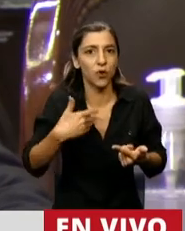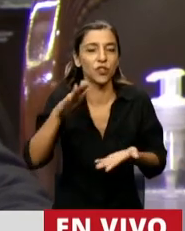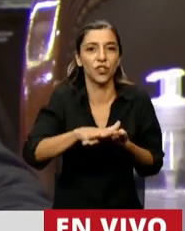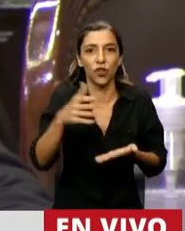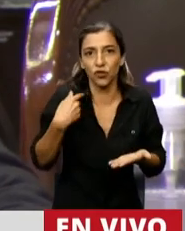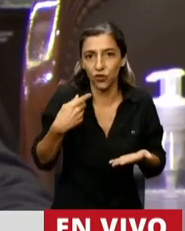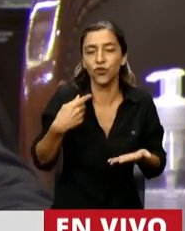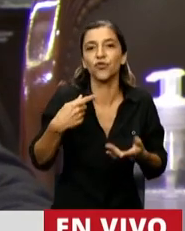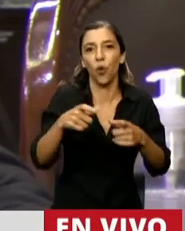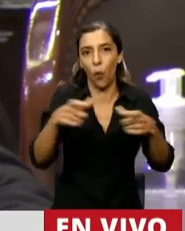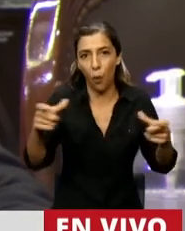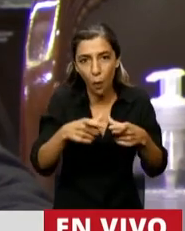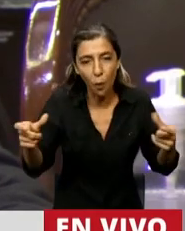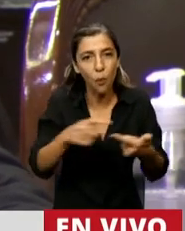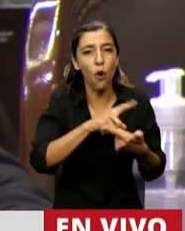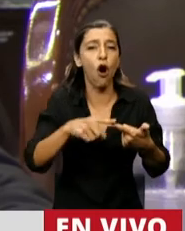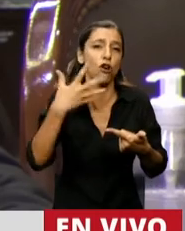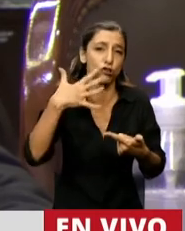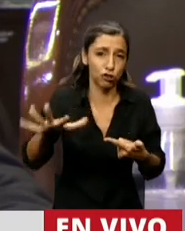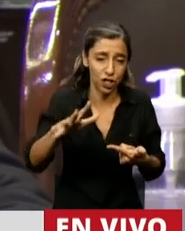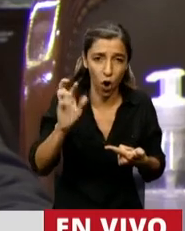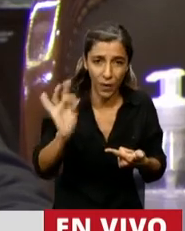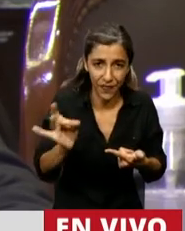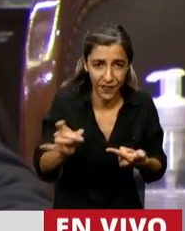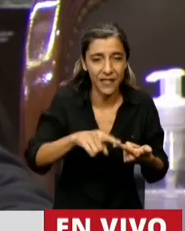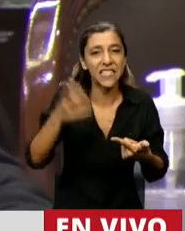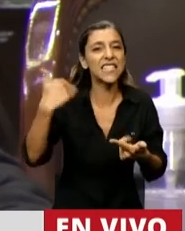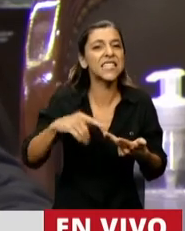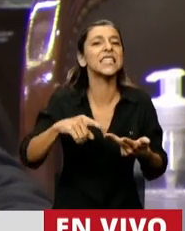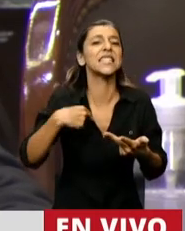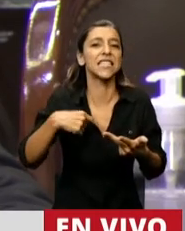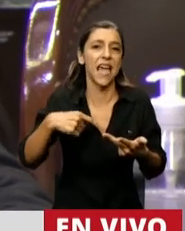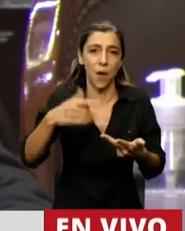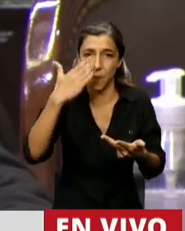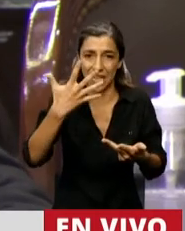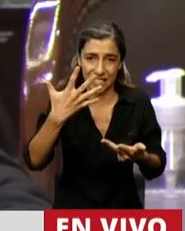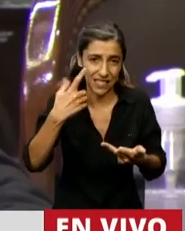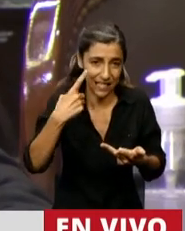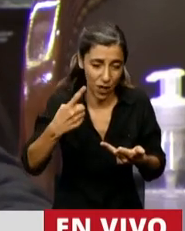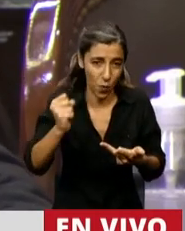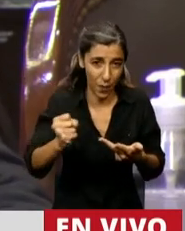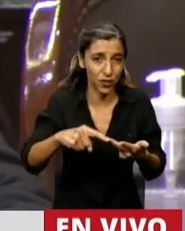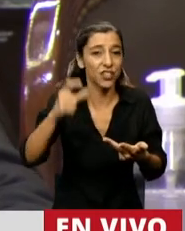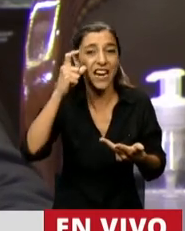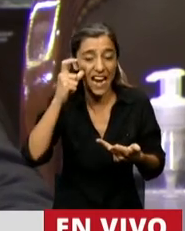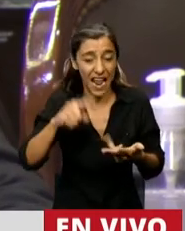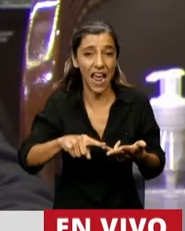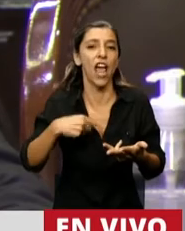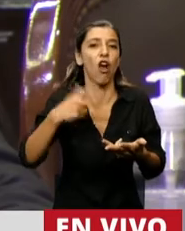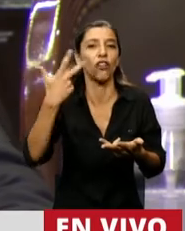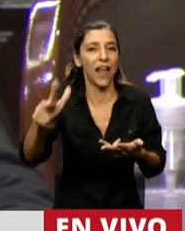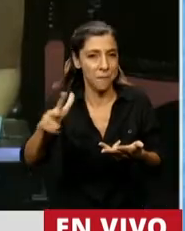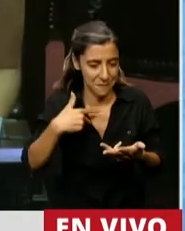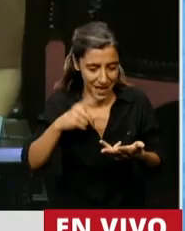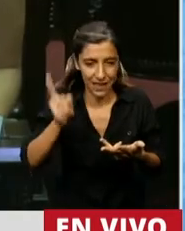los bonos, el de 5.000 de diciembre, el del 5.000 de enero, el del 3.000 de abril del 20, el aumento